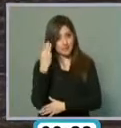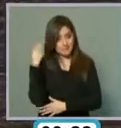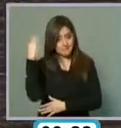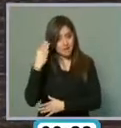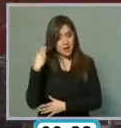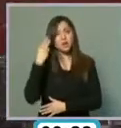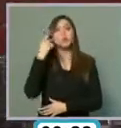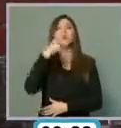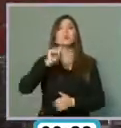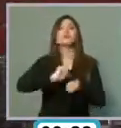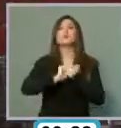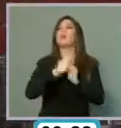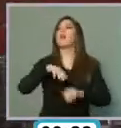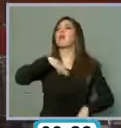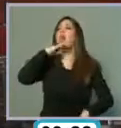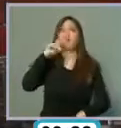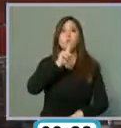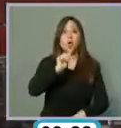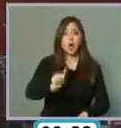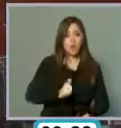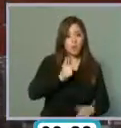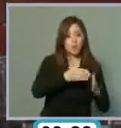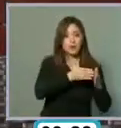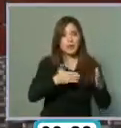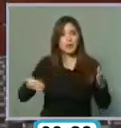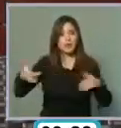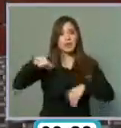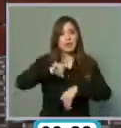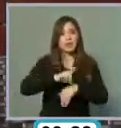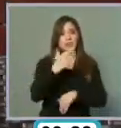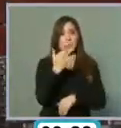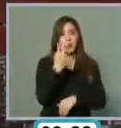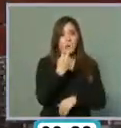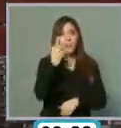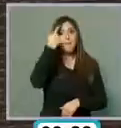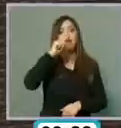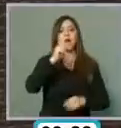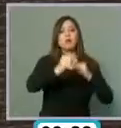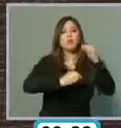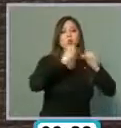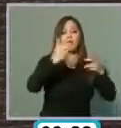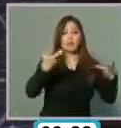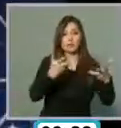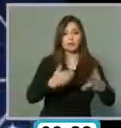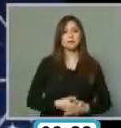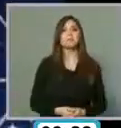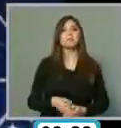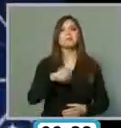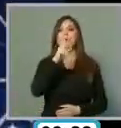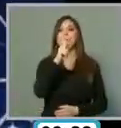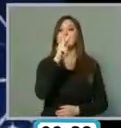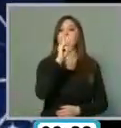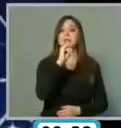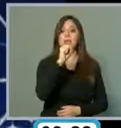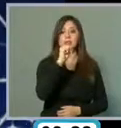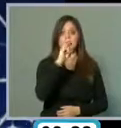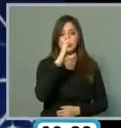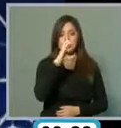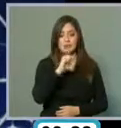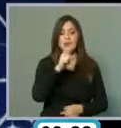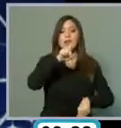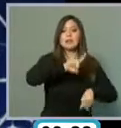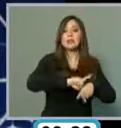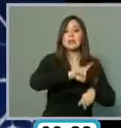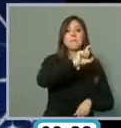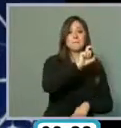ese lapso de 52 días para construir. Amigos de Piscis, del 20 de febrero al 13 de